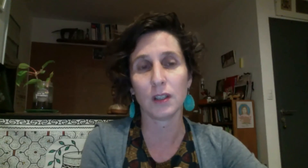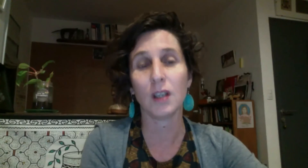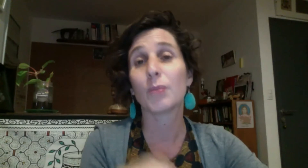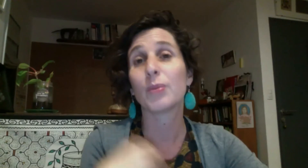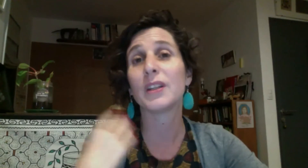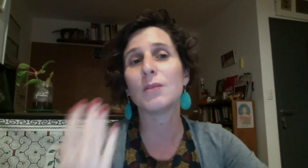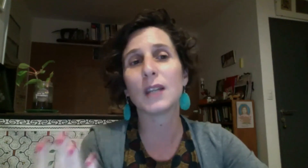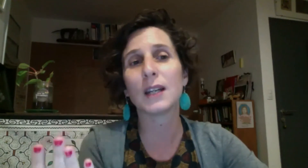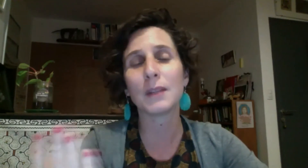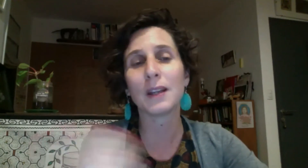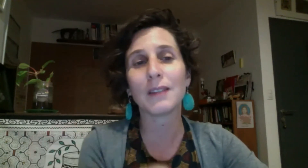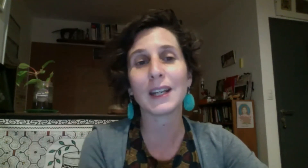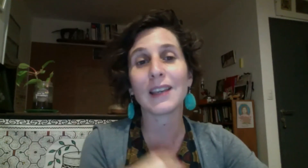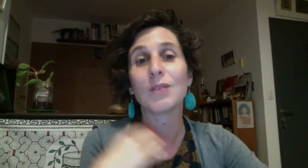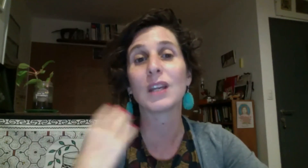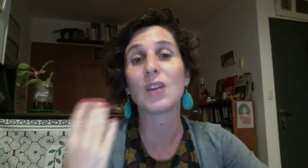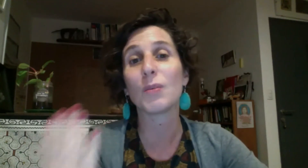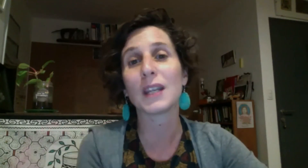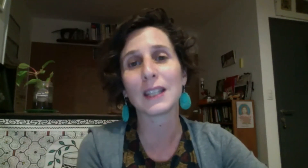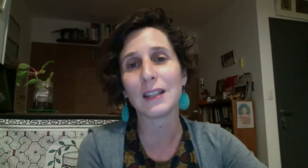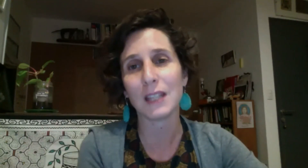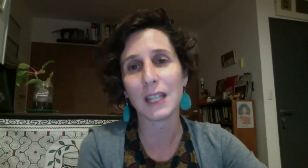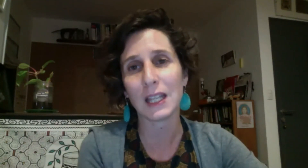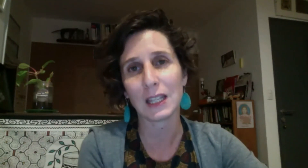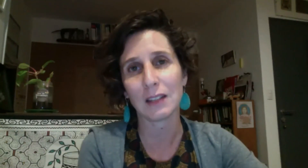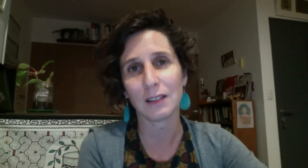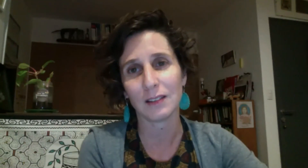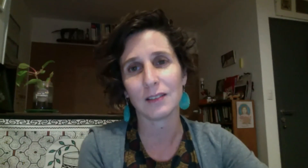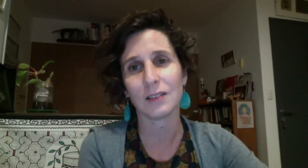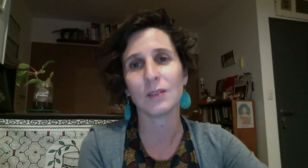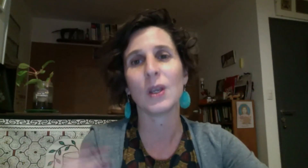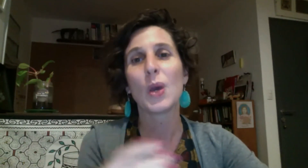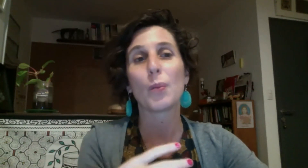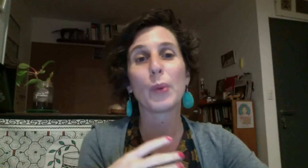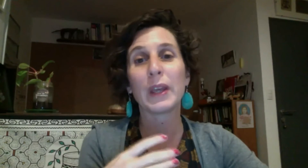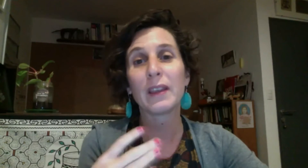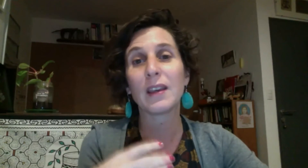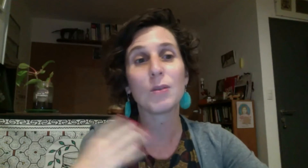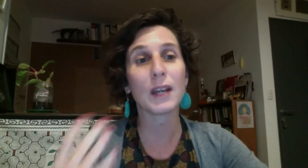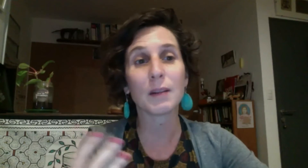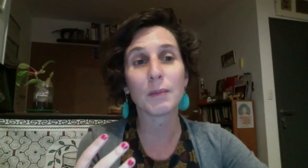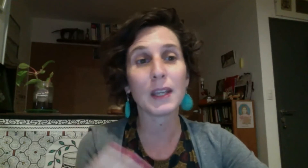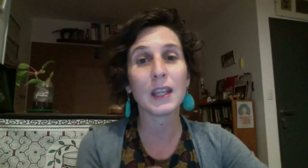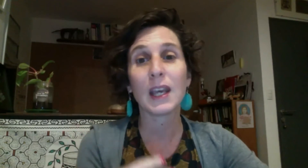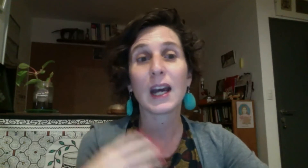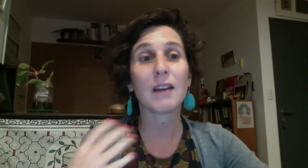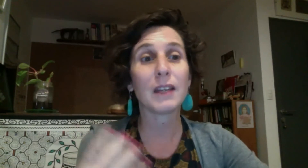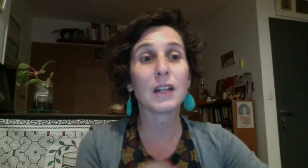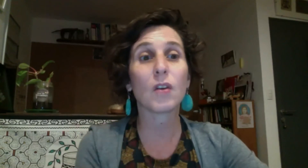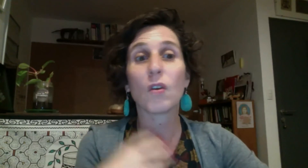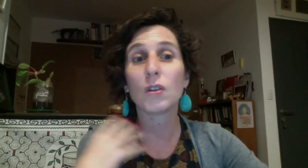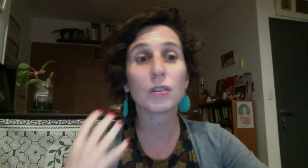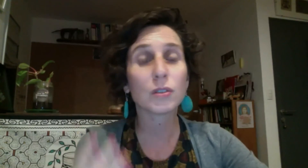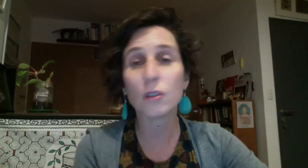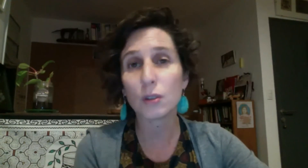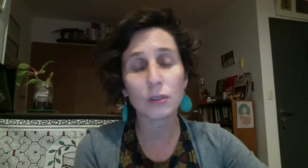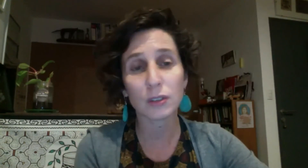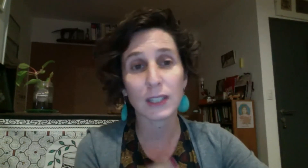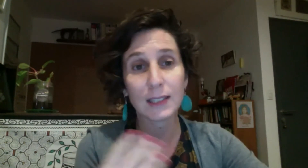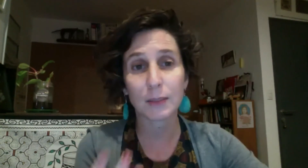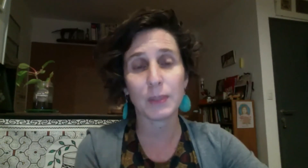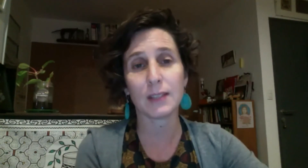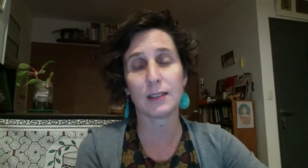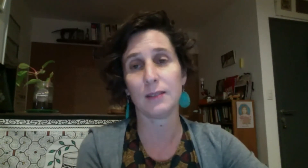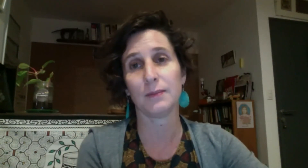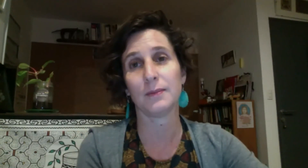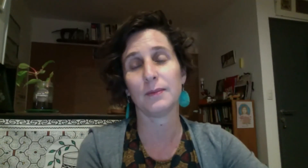impresiones. Puede ayudarme a ver aquello que no me era tan evidente, ¿no? Puede ayudarme a ver con otros ojos